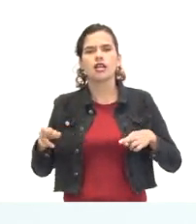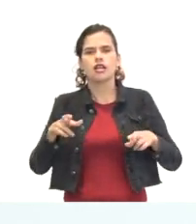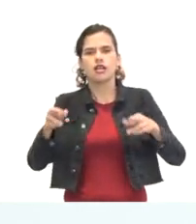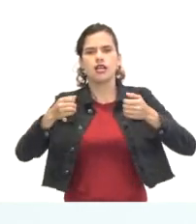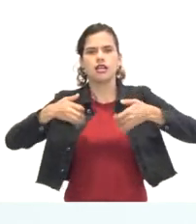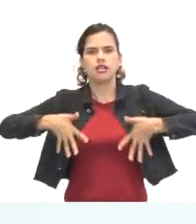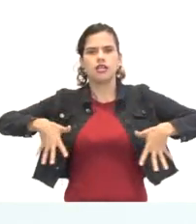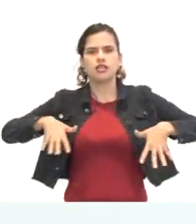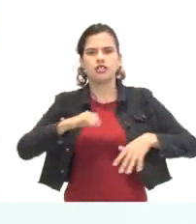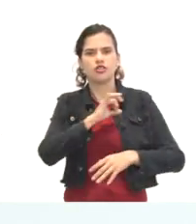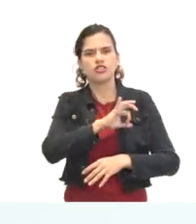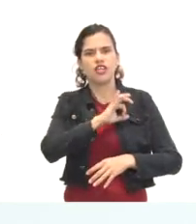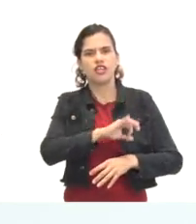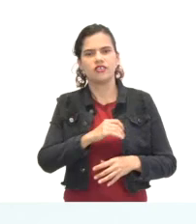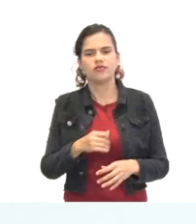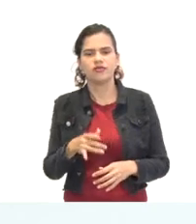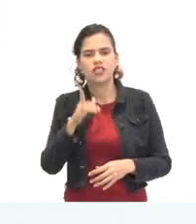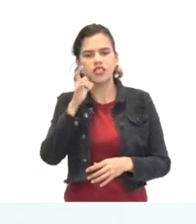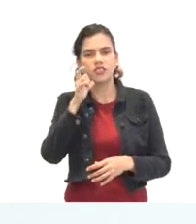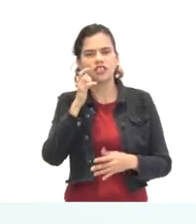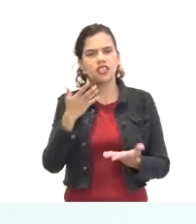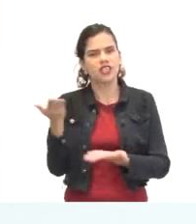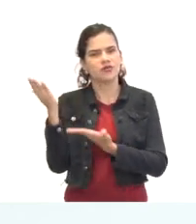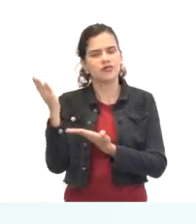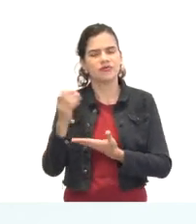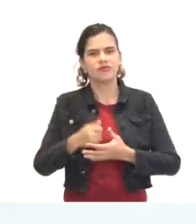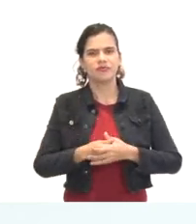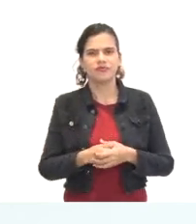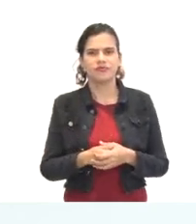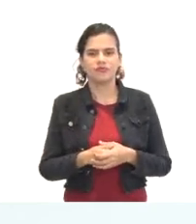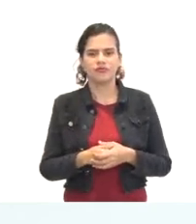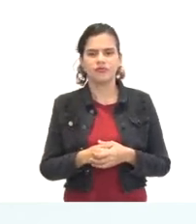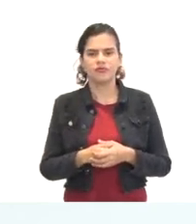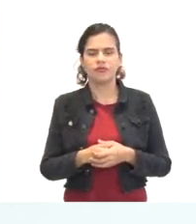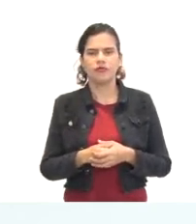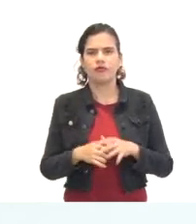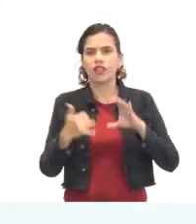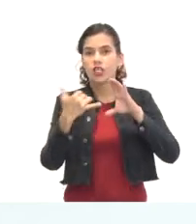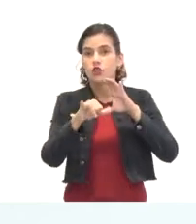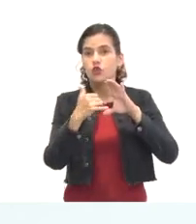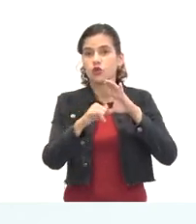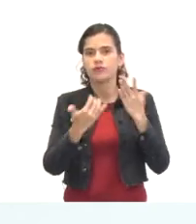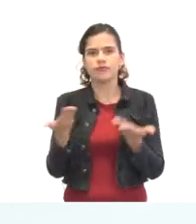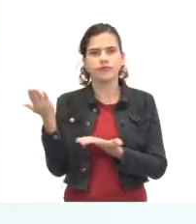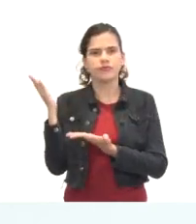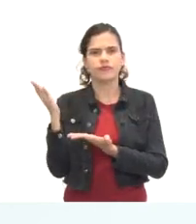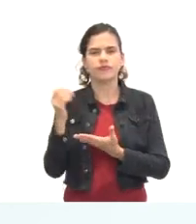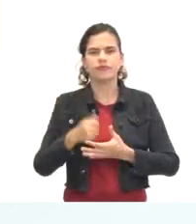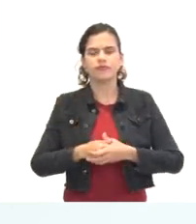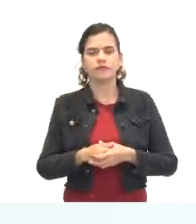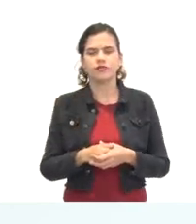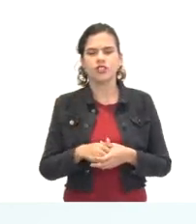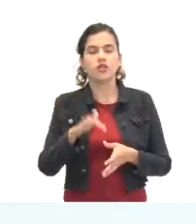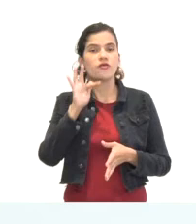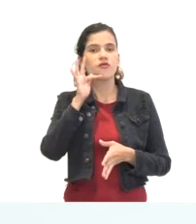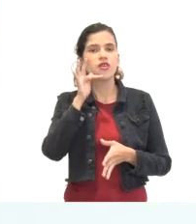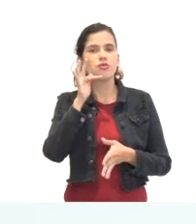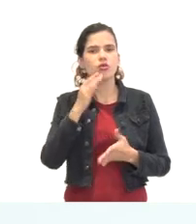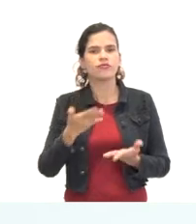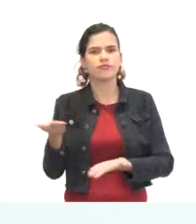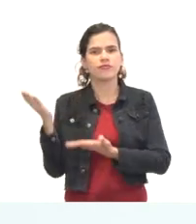nuestra plataforma 2.0 en Instagram como @vivetvoficial, en YouTube vivetvoficial, en